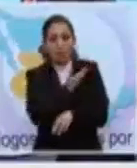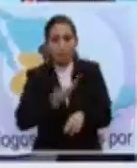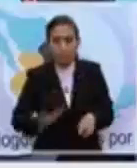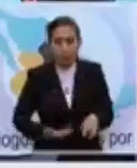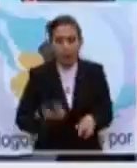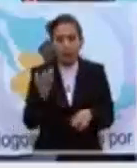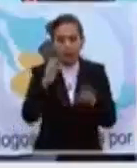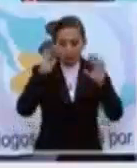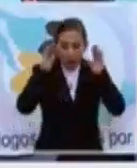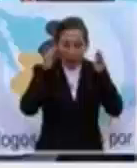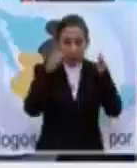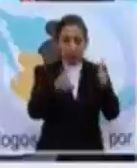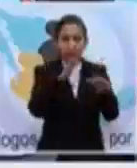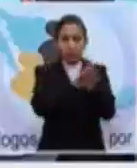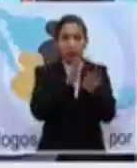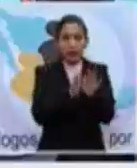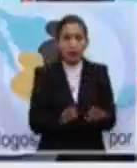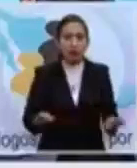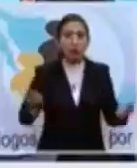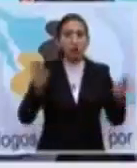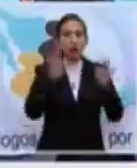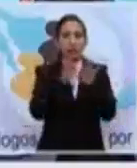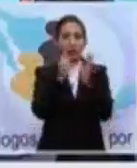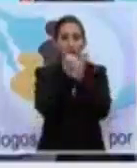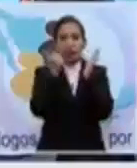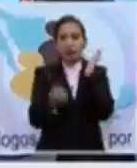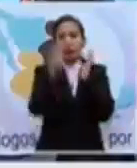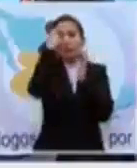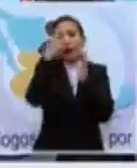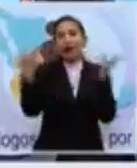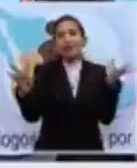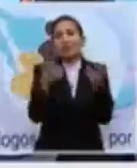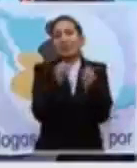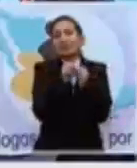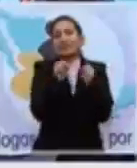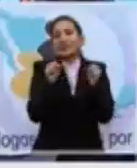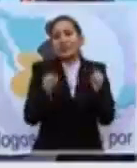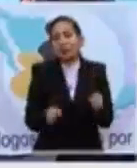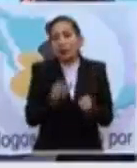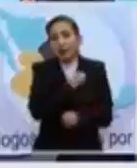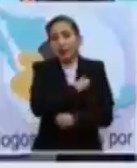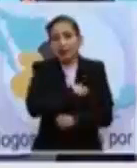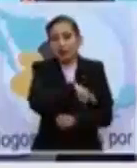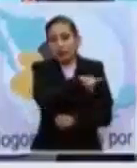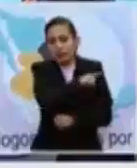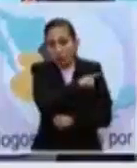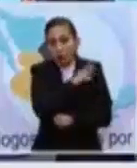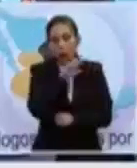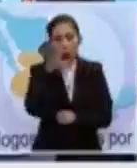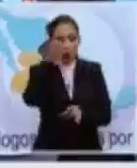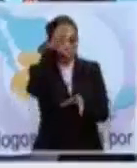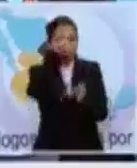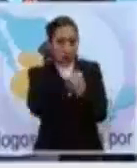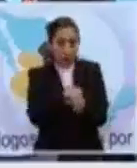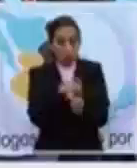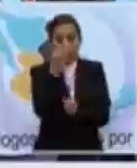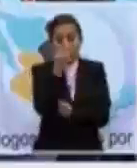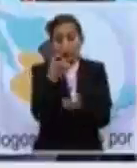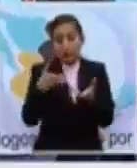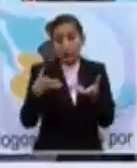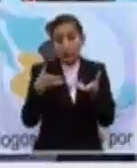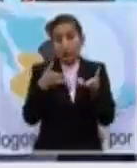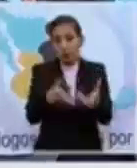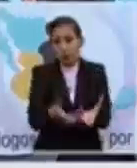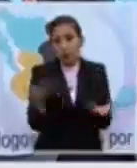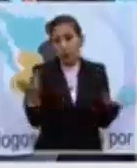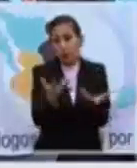este va encaminado principalmente a crear una agenda para crear un sistema nacional de salud universal. En este camino es como se